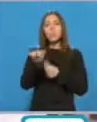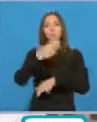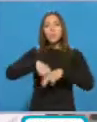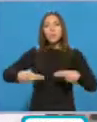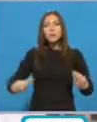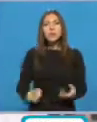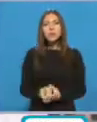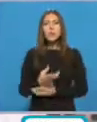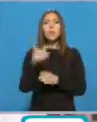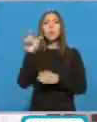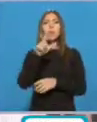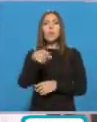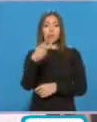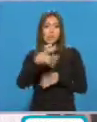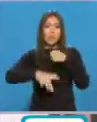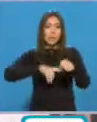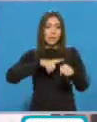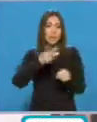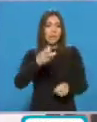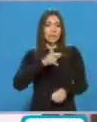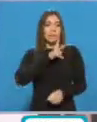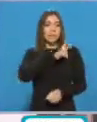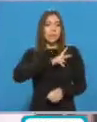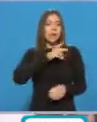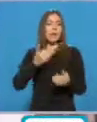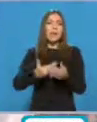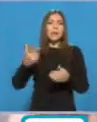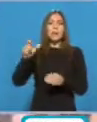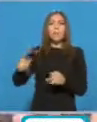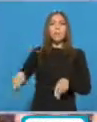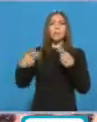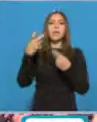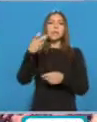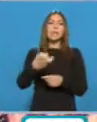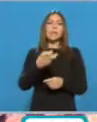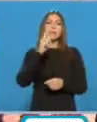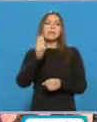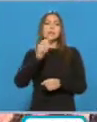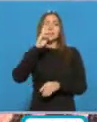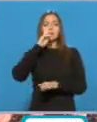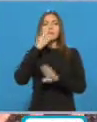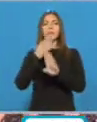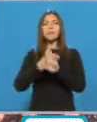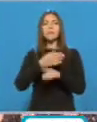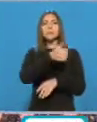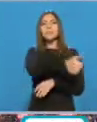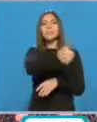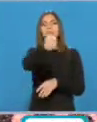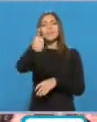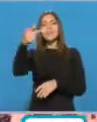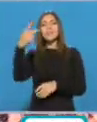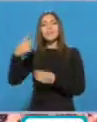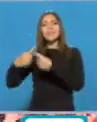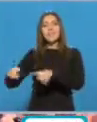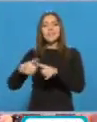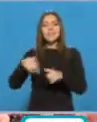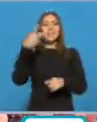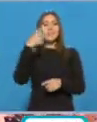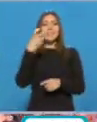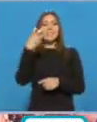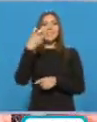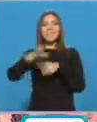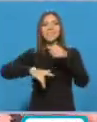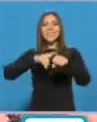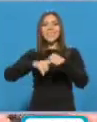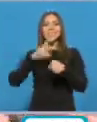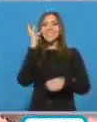venenosa antes de vender una mascota. Pero eso dependerá mucho pues de la responsabilidad de la comercializadora. Sin embargo, pues estos animales